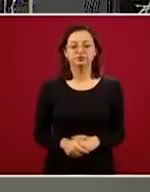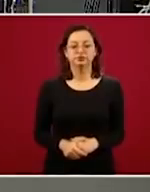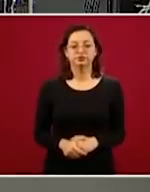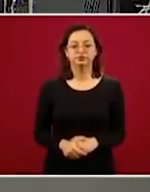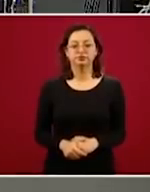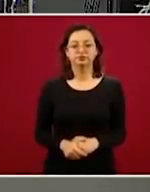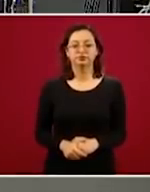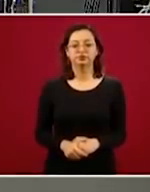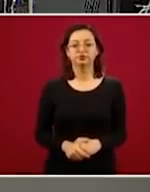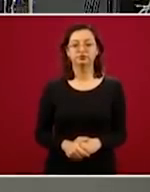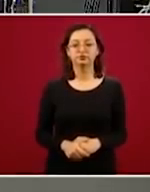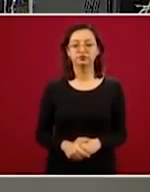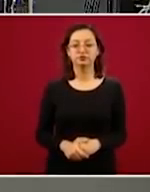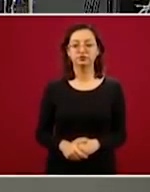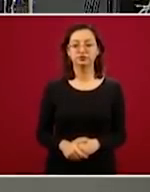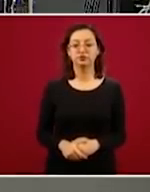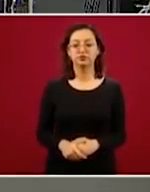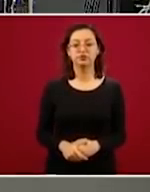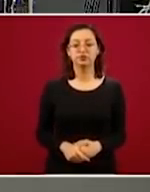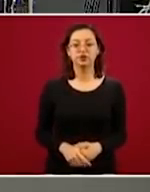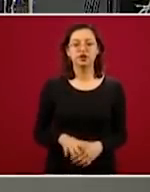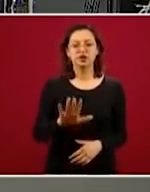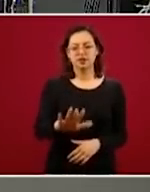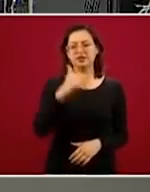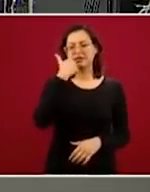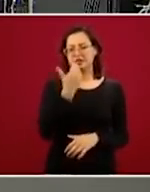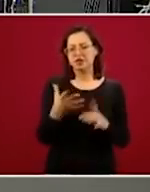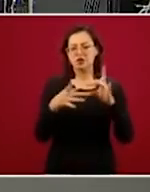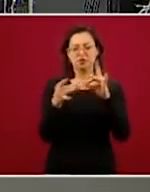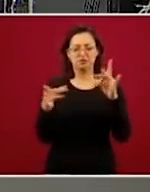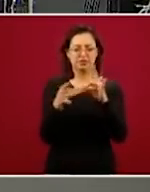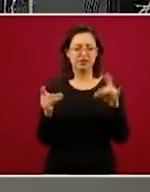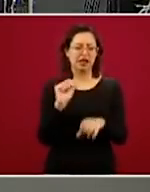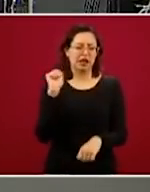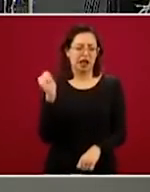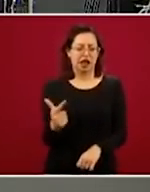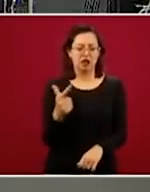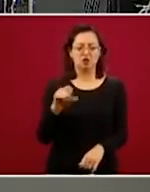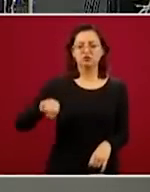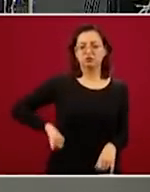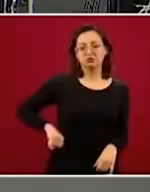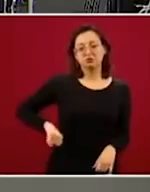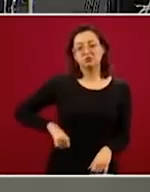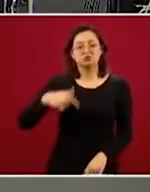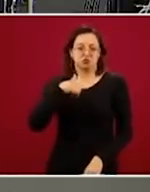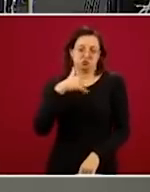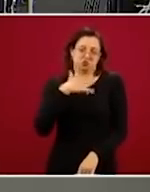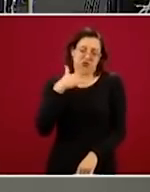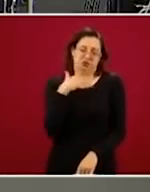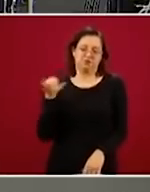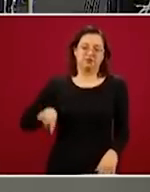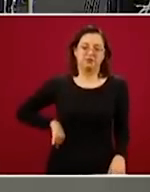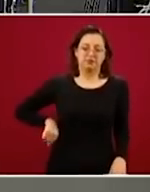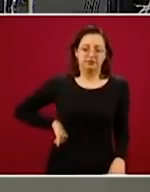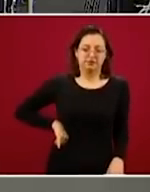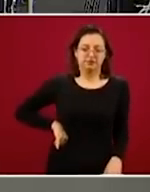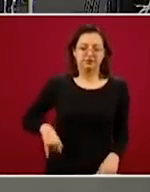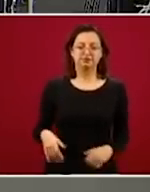nada más quiero precisar algo que es interesante lo considero miren